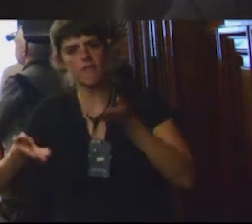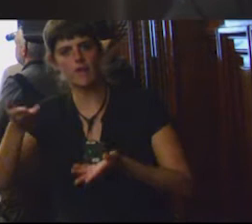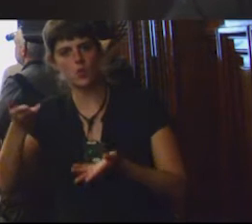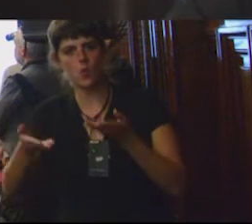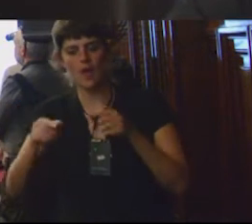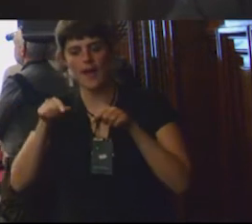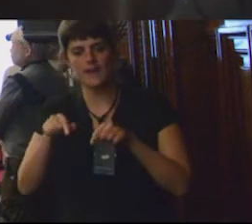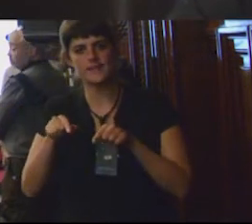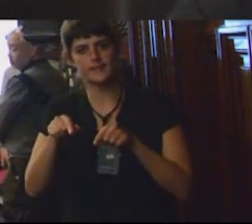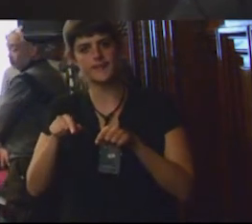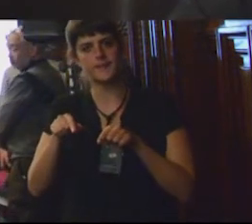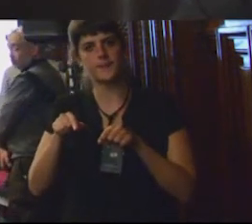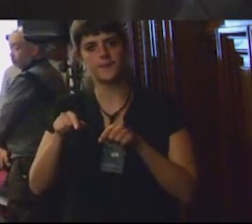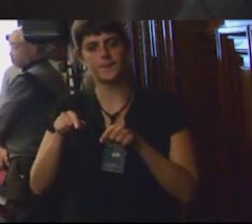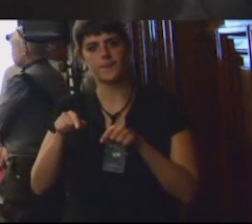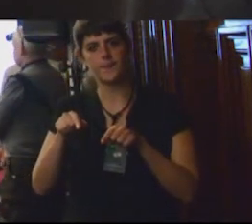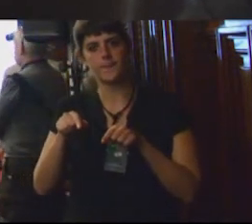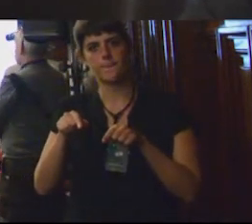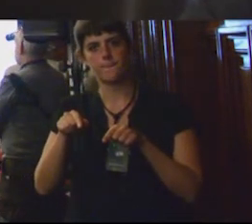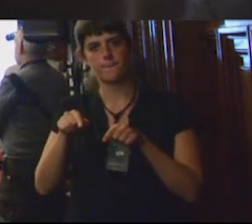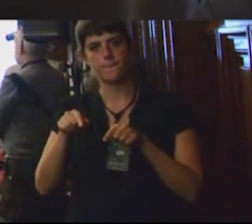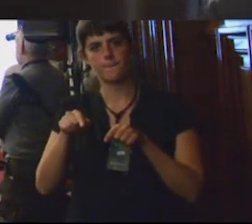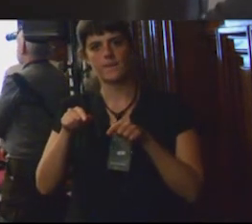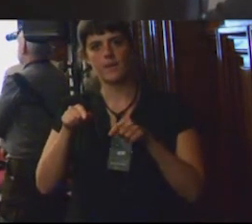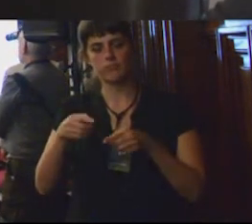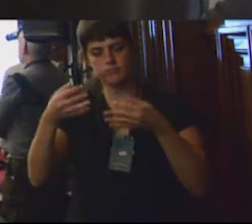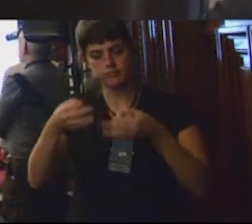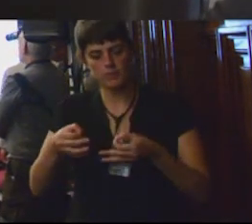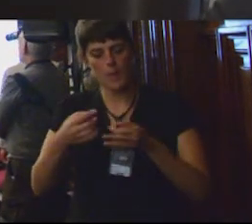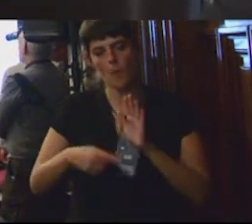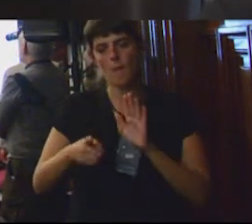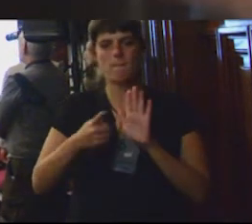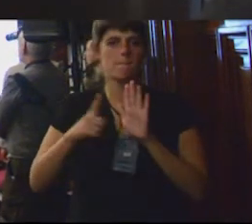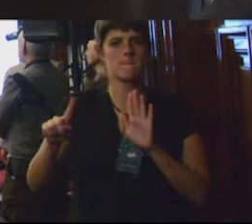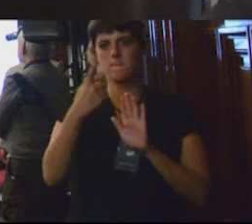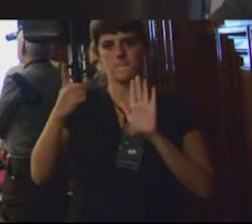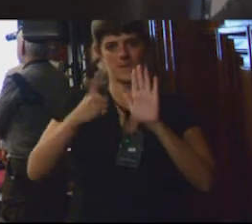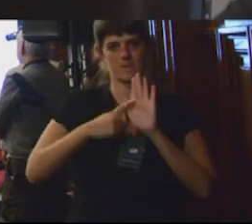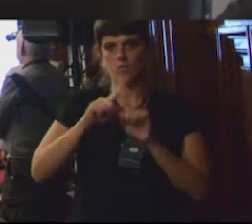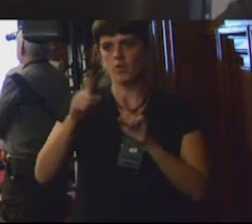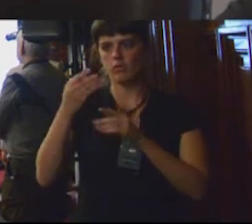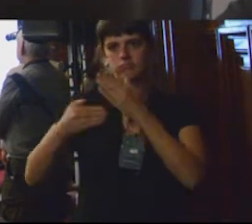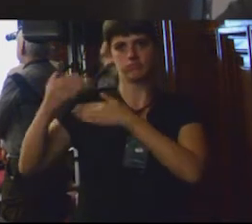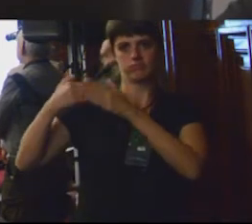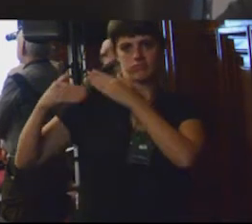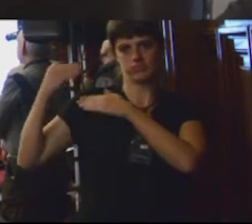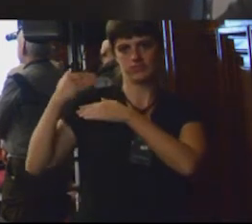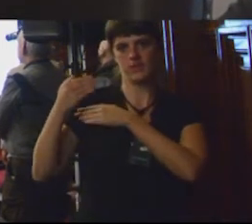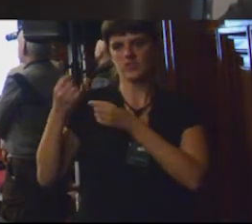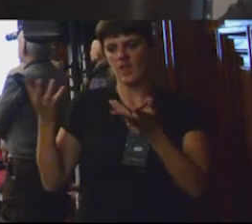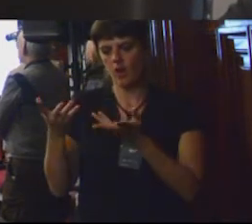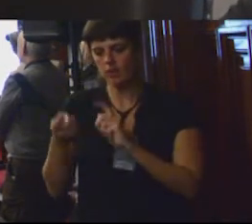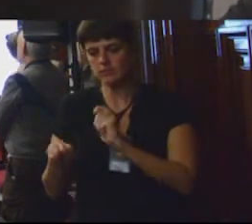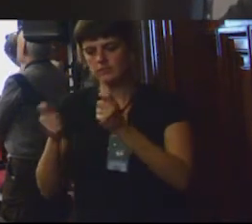esta vigencia de un principio de no regresividad en una